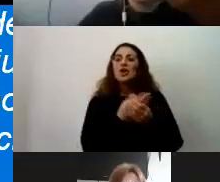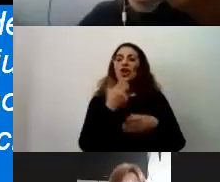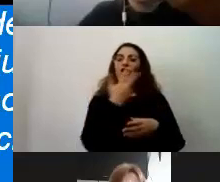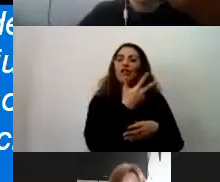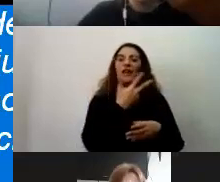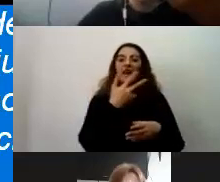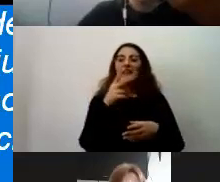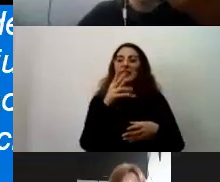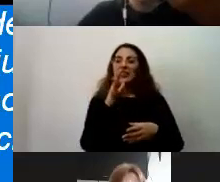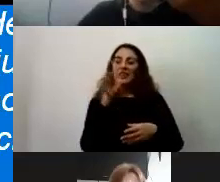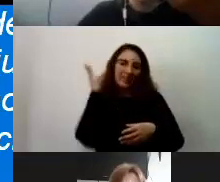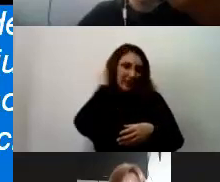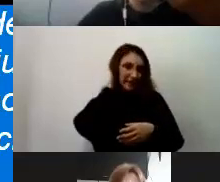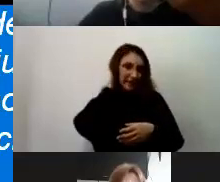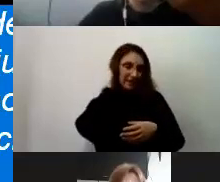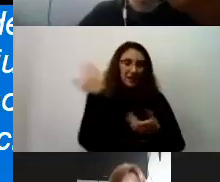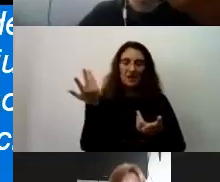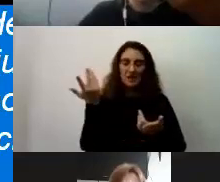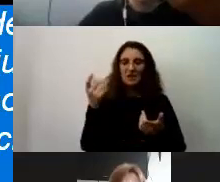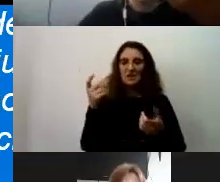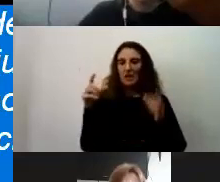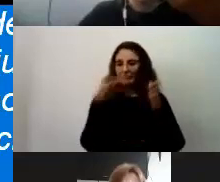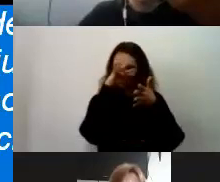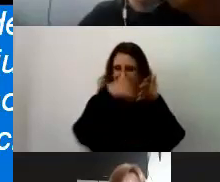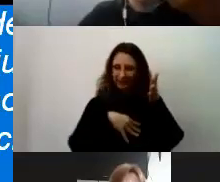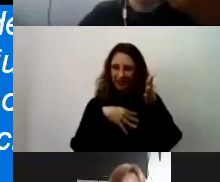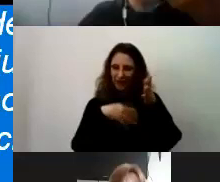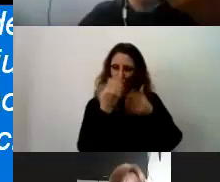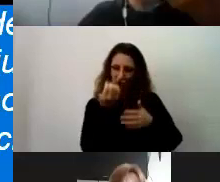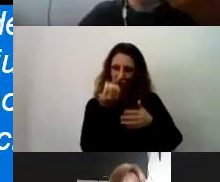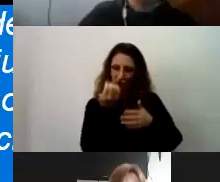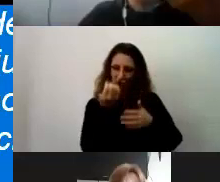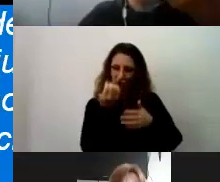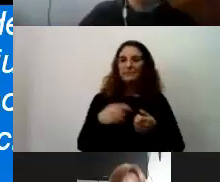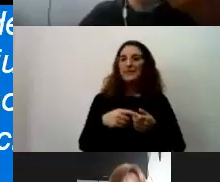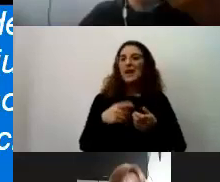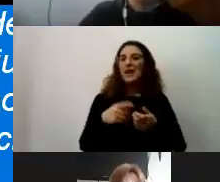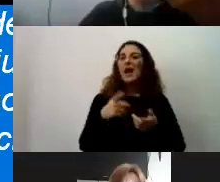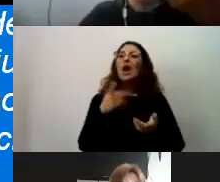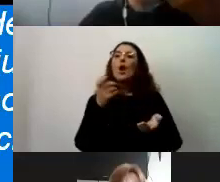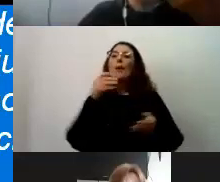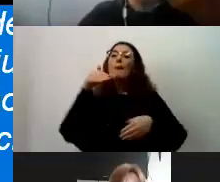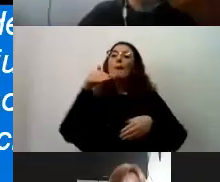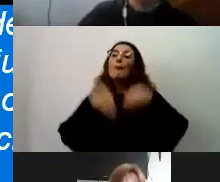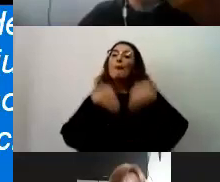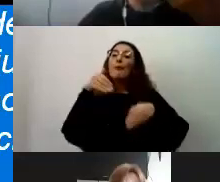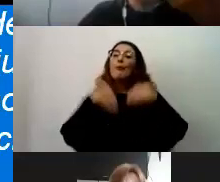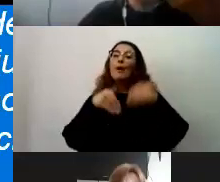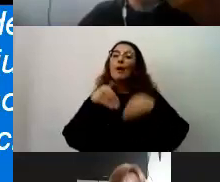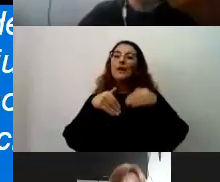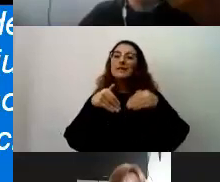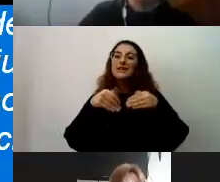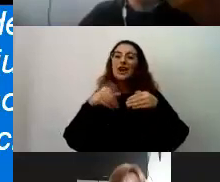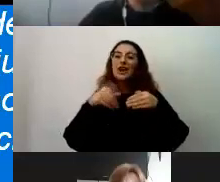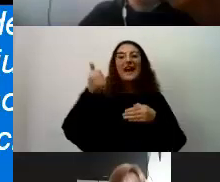316-479, considerando sexto del voto en disidencia de los jueces Cabana Martínez y